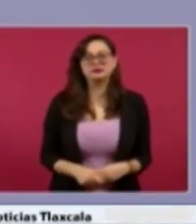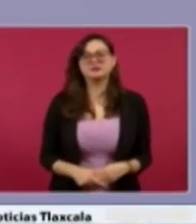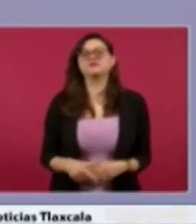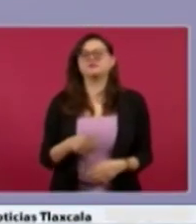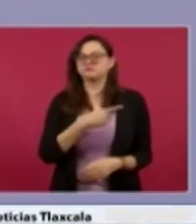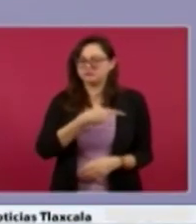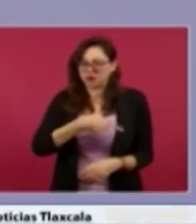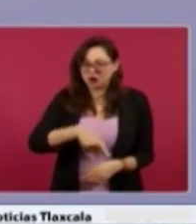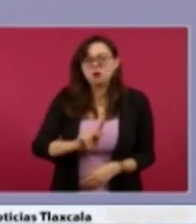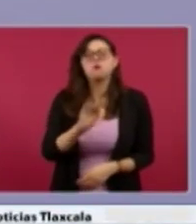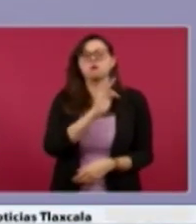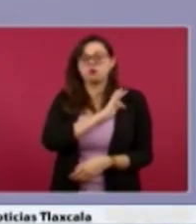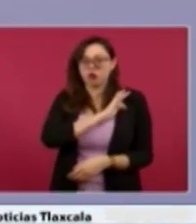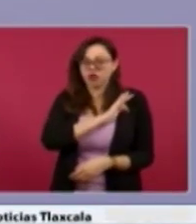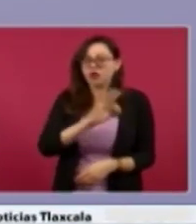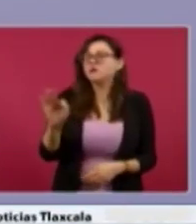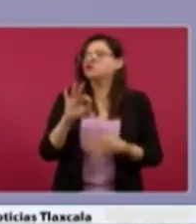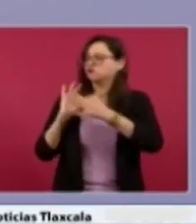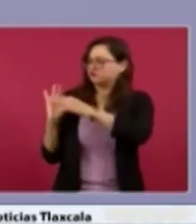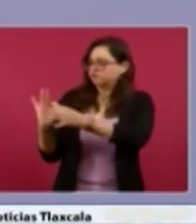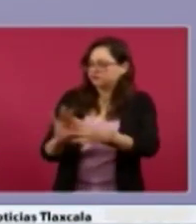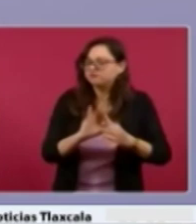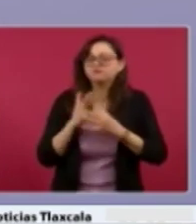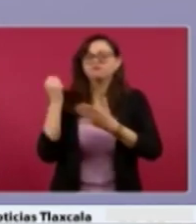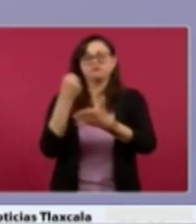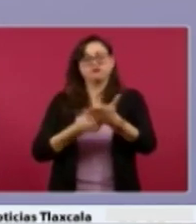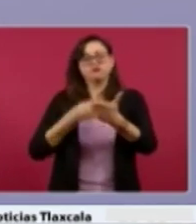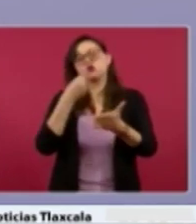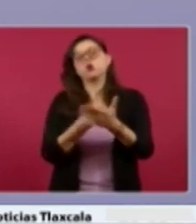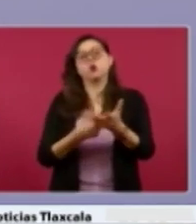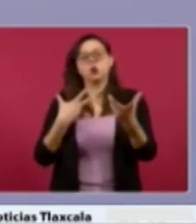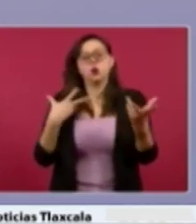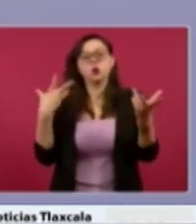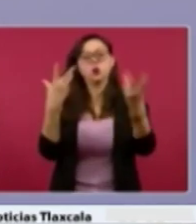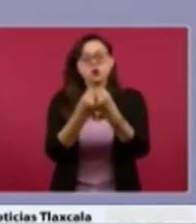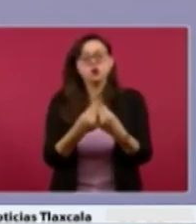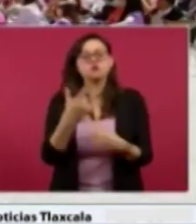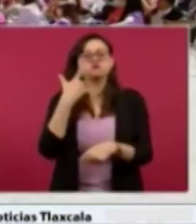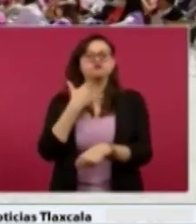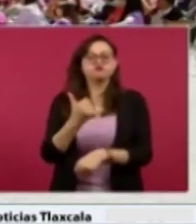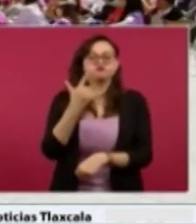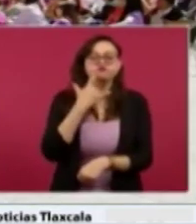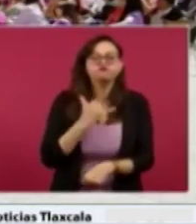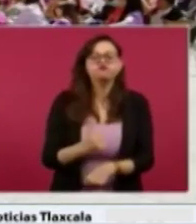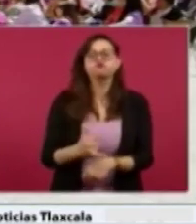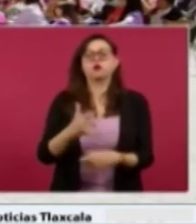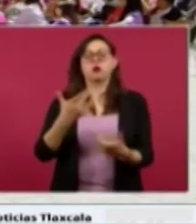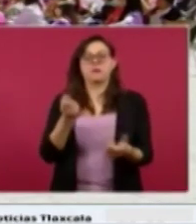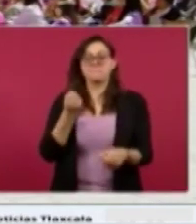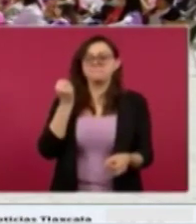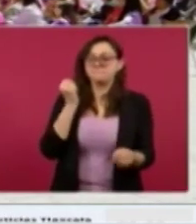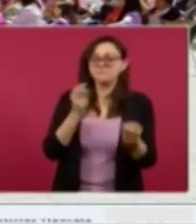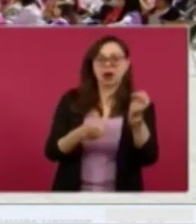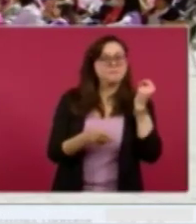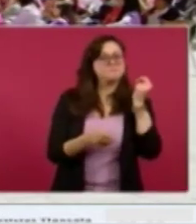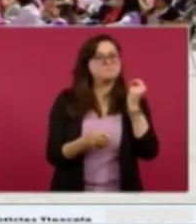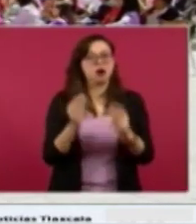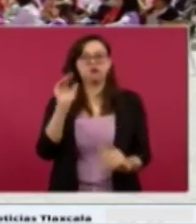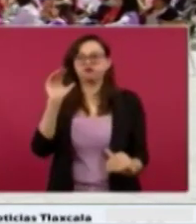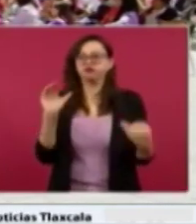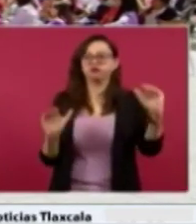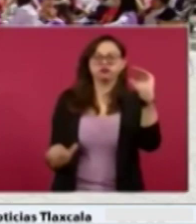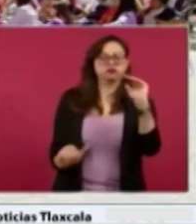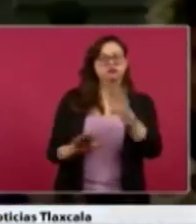el deseo de lograr una transformación más justa, más igualitaria, sin privilegios y sin